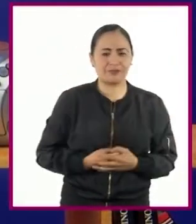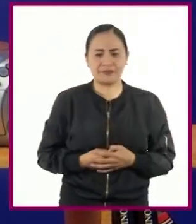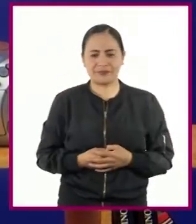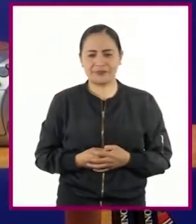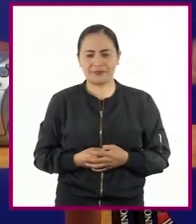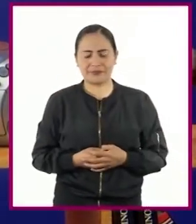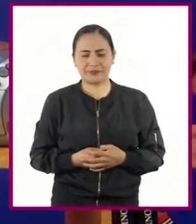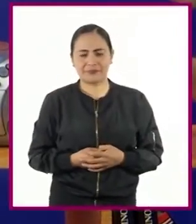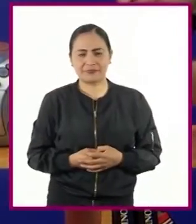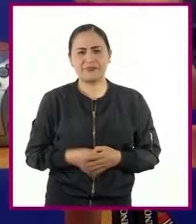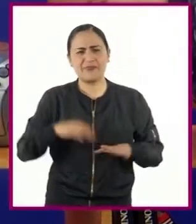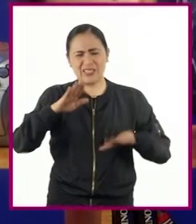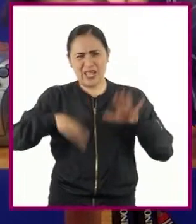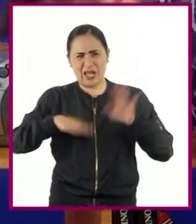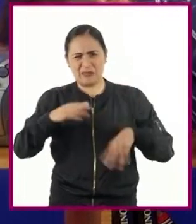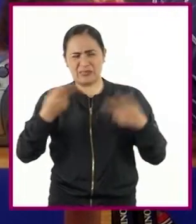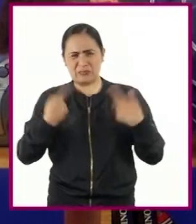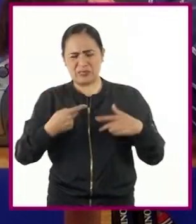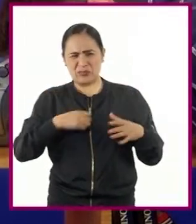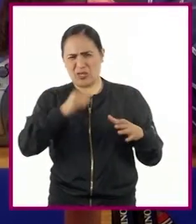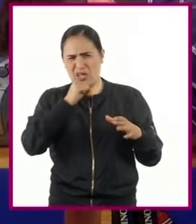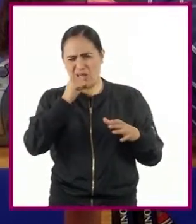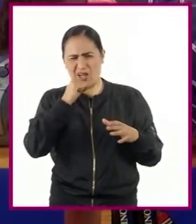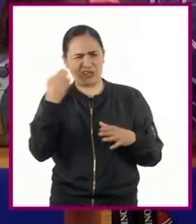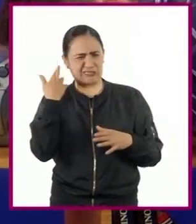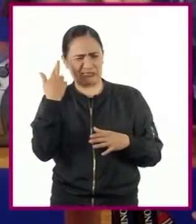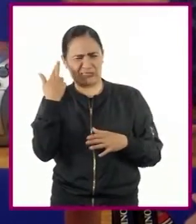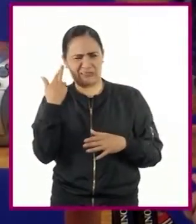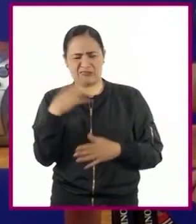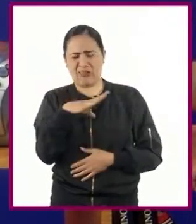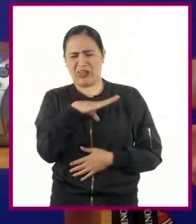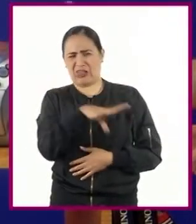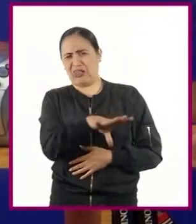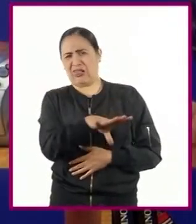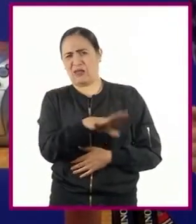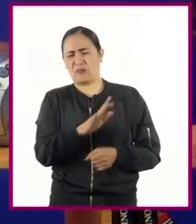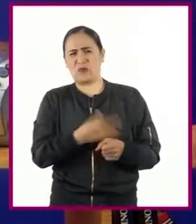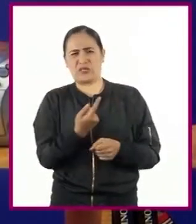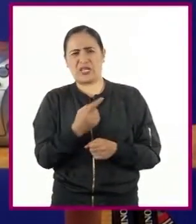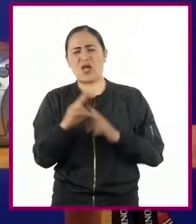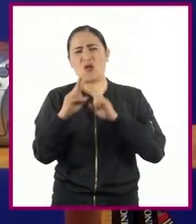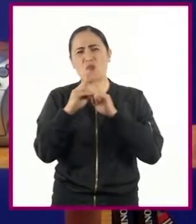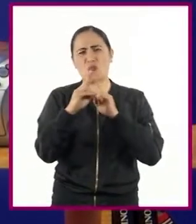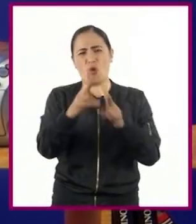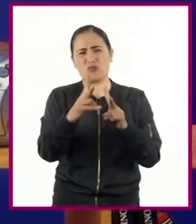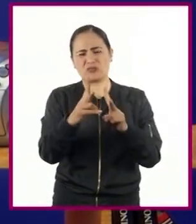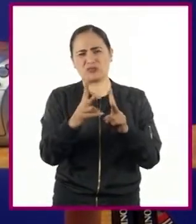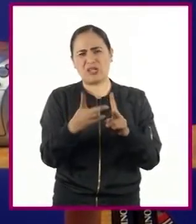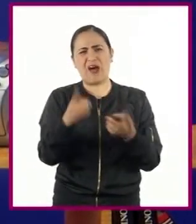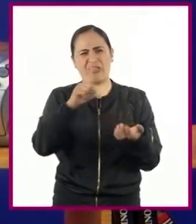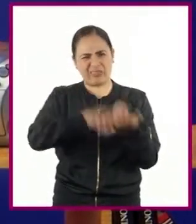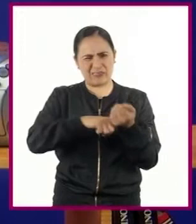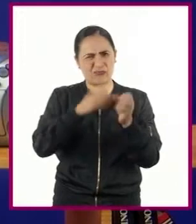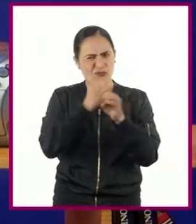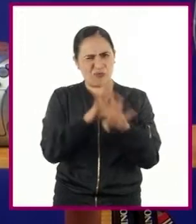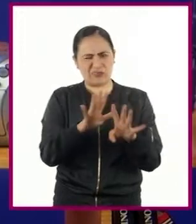la antipatía que algunos escuchas tienen por la radio recaiga más sobre cómo se habla que sobre de qué se